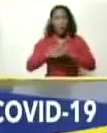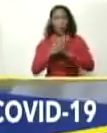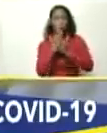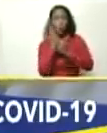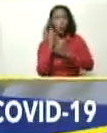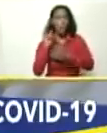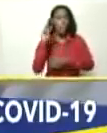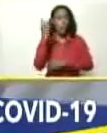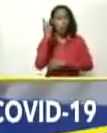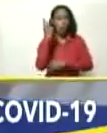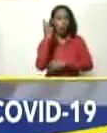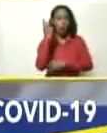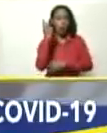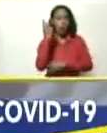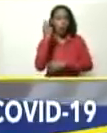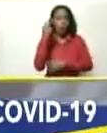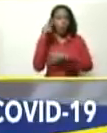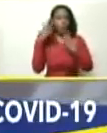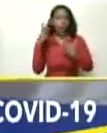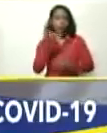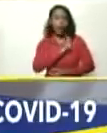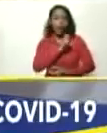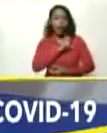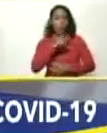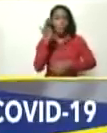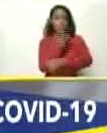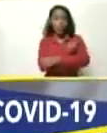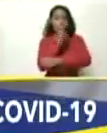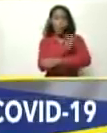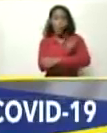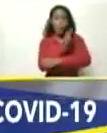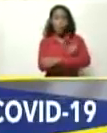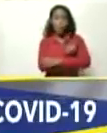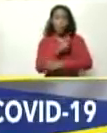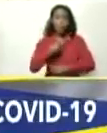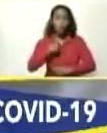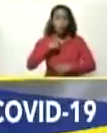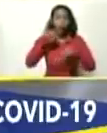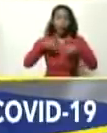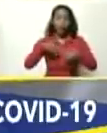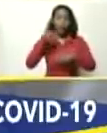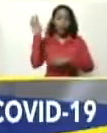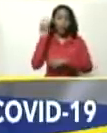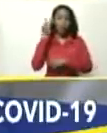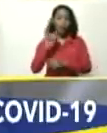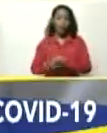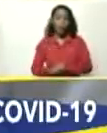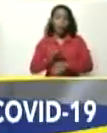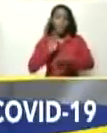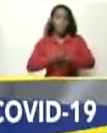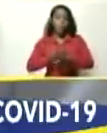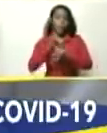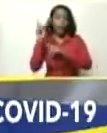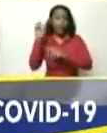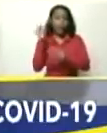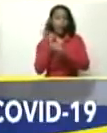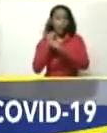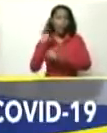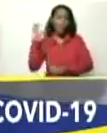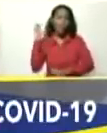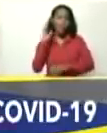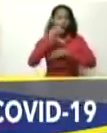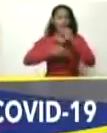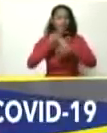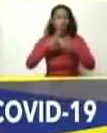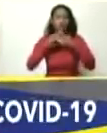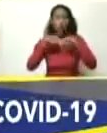el primero de enero vacunando. Cuando digo aquí, en Venezuela, porque este trabajo lo venimos haciendo en